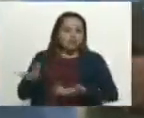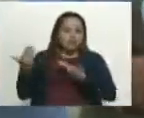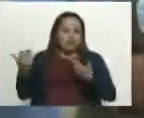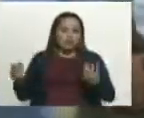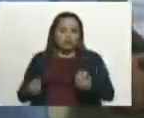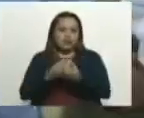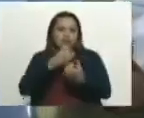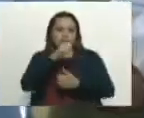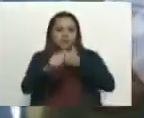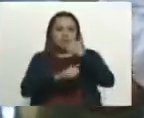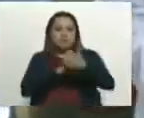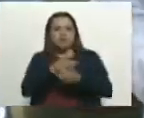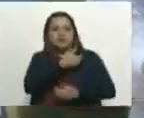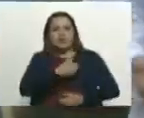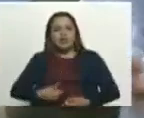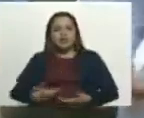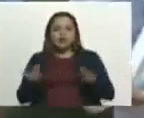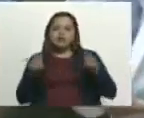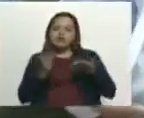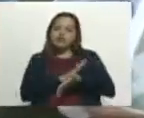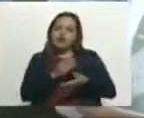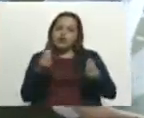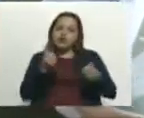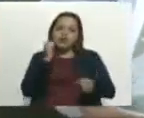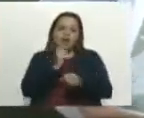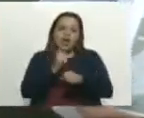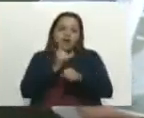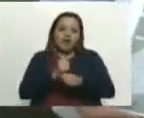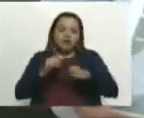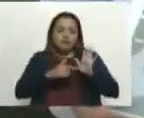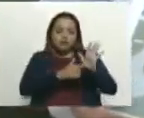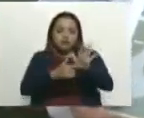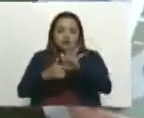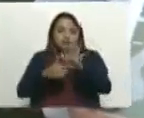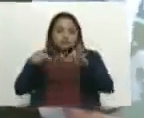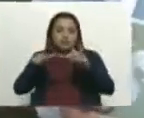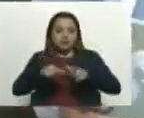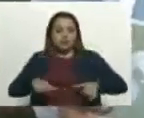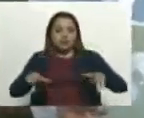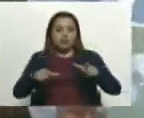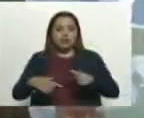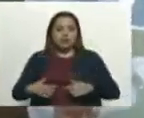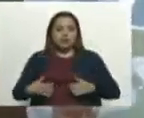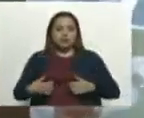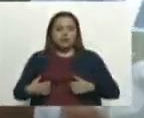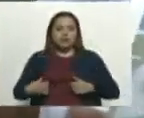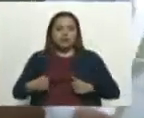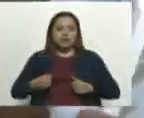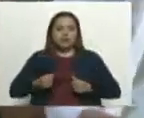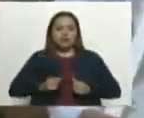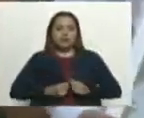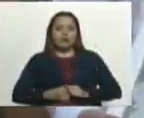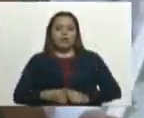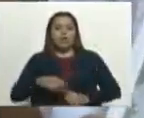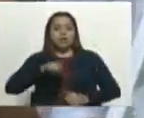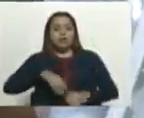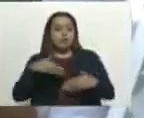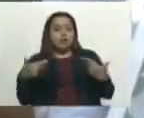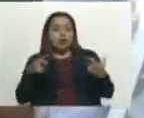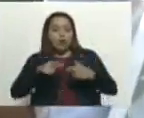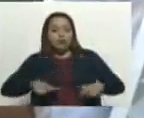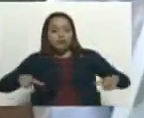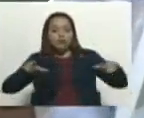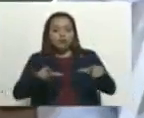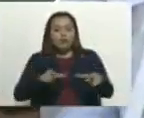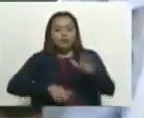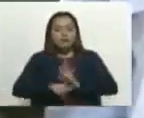comente un poco sobre esas labores, los avances que se están viendo en este espacio y además cuáles serán esas áreas priorizadas